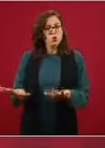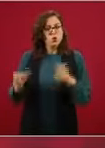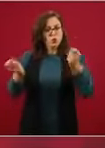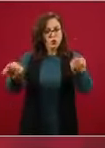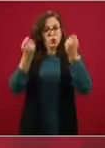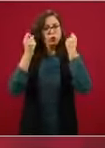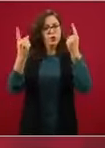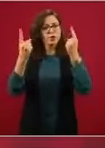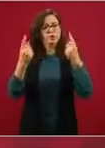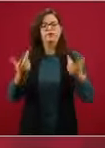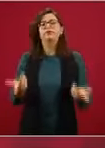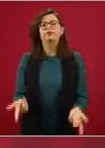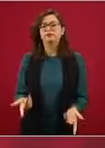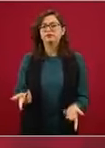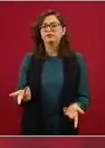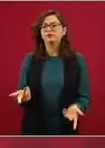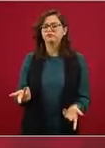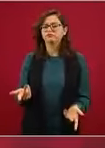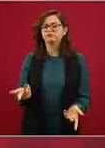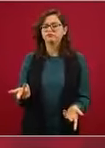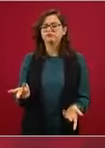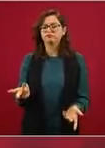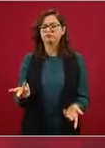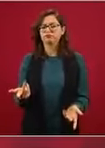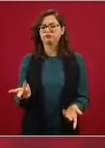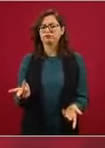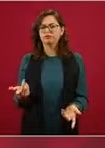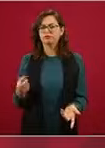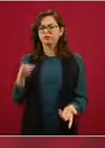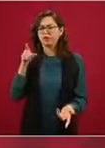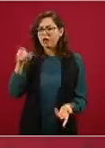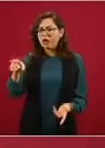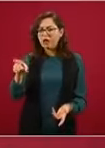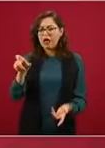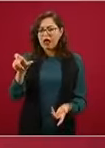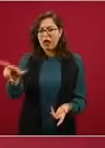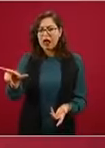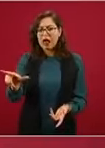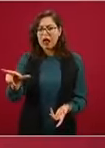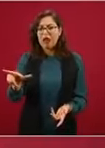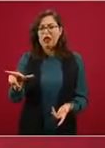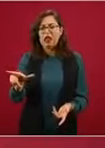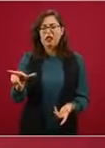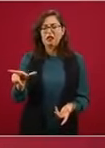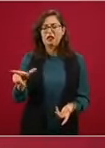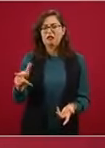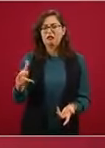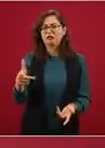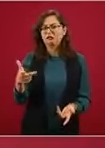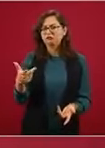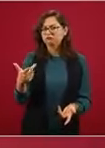Entonces, no va a prestarse a una